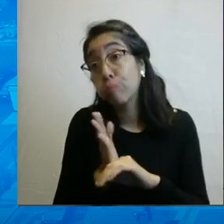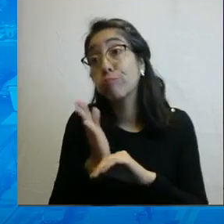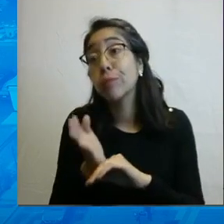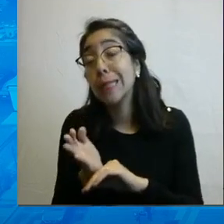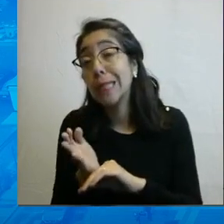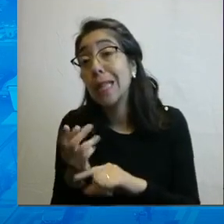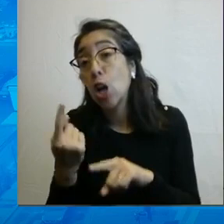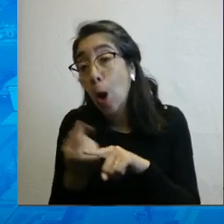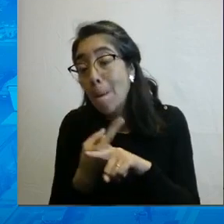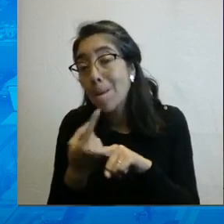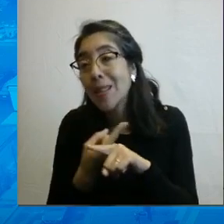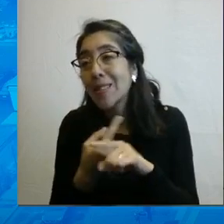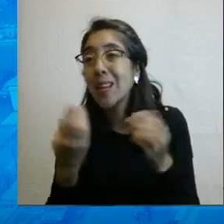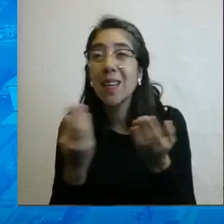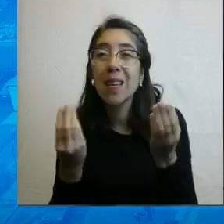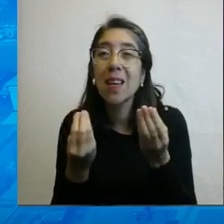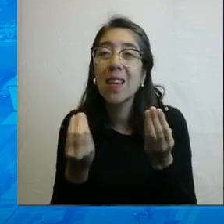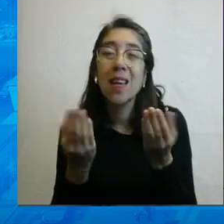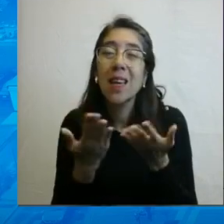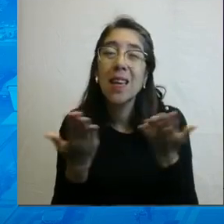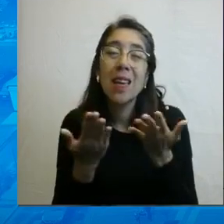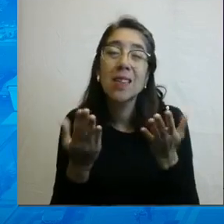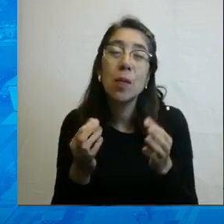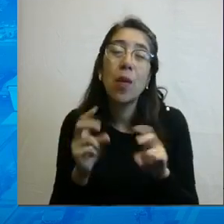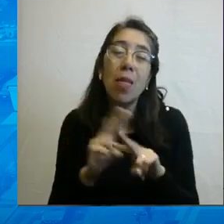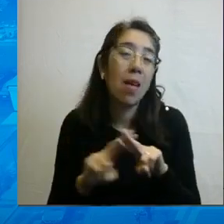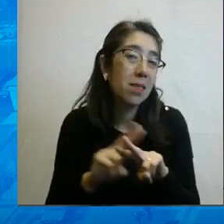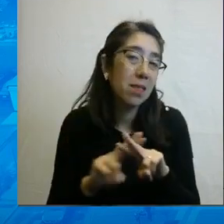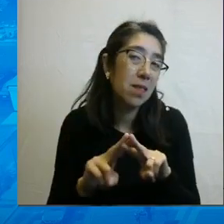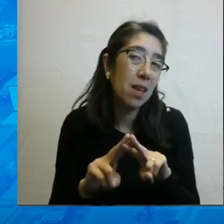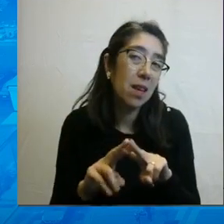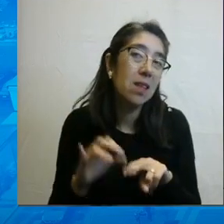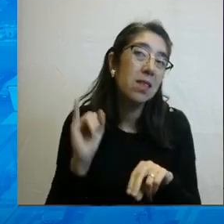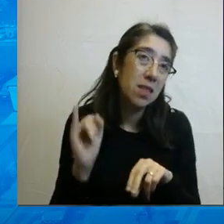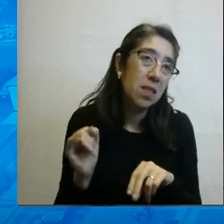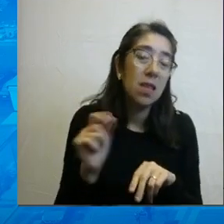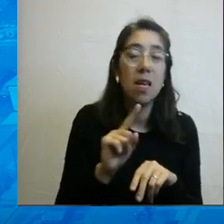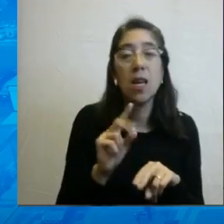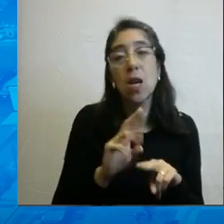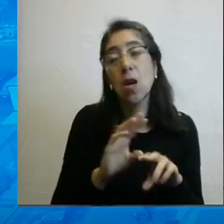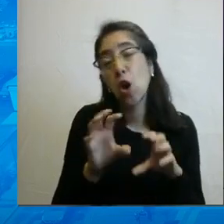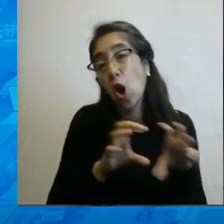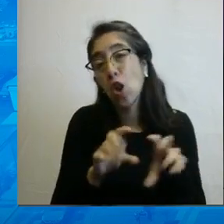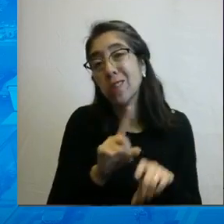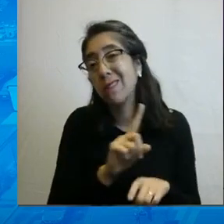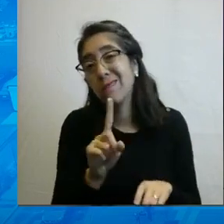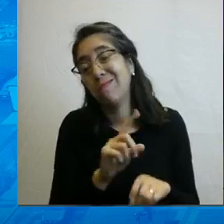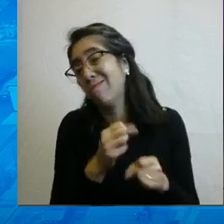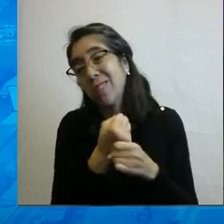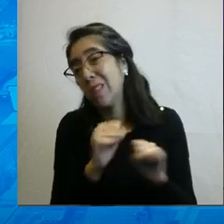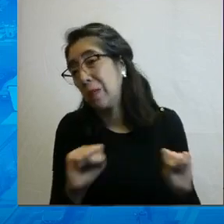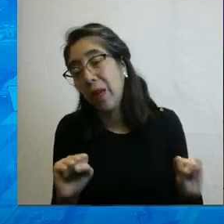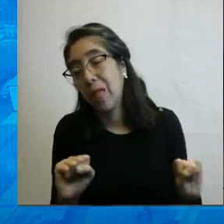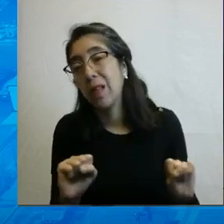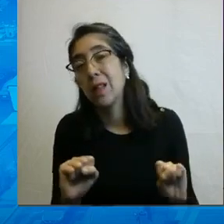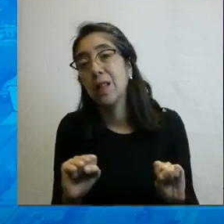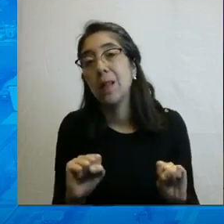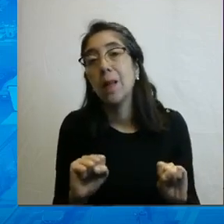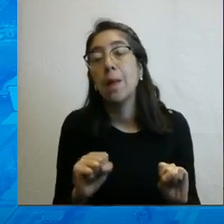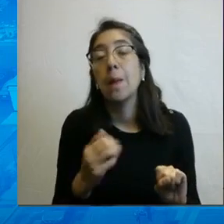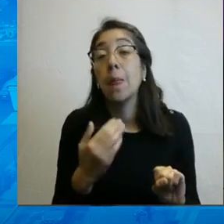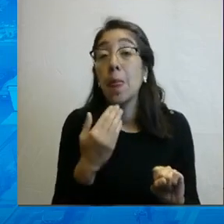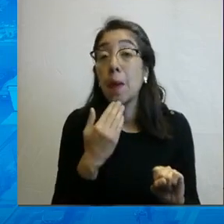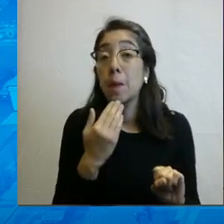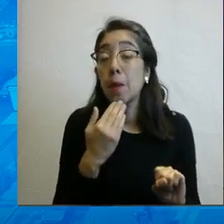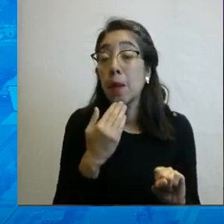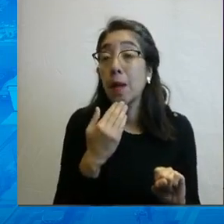detalle qué cosas se pueden hacer y qué cosas no. Estábamos hablando también con la directora de obras por medios digitales, de que vamos también a citar a